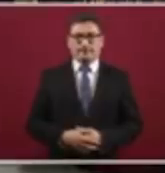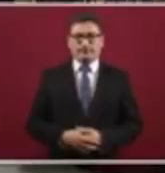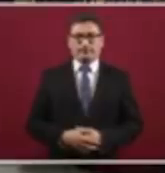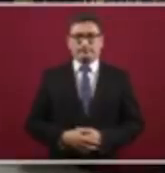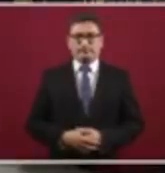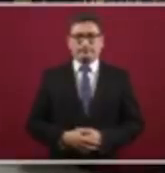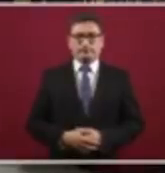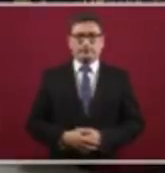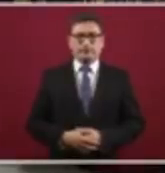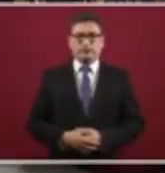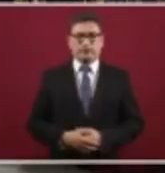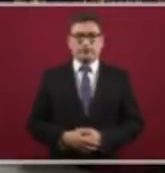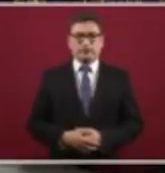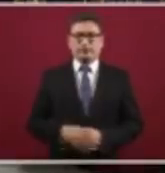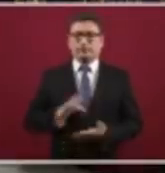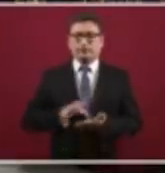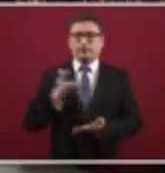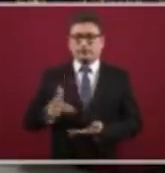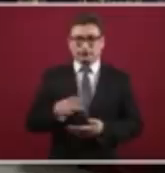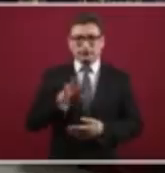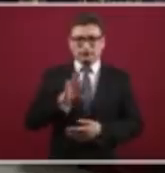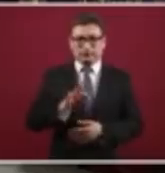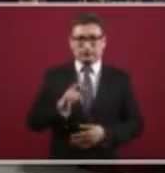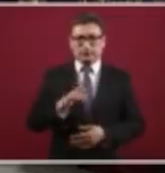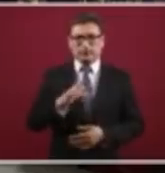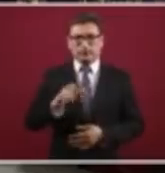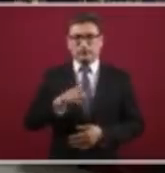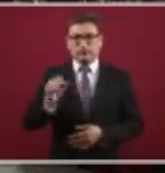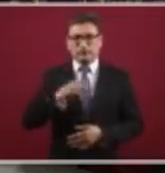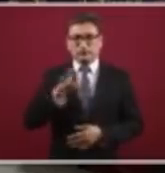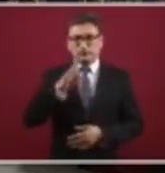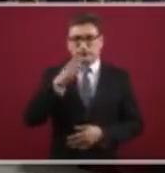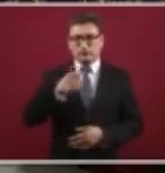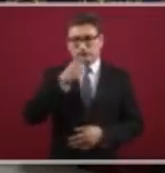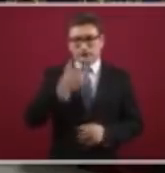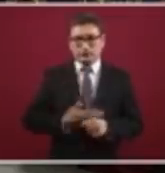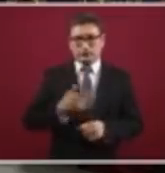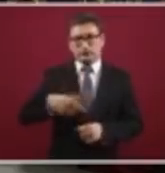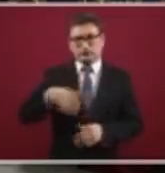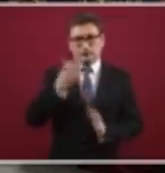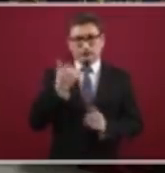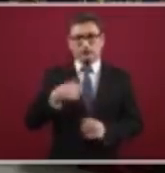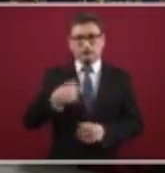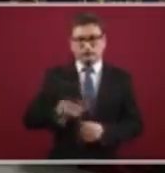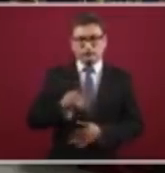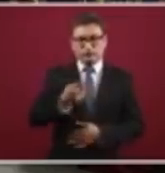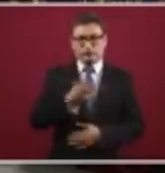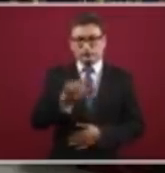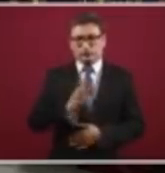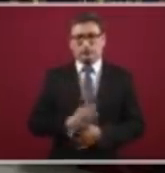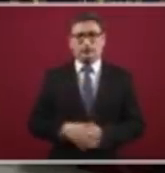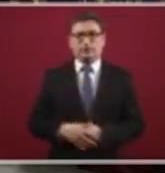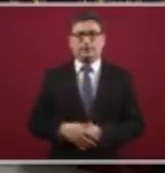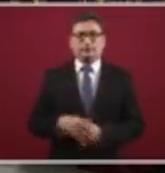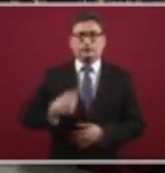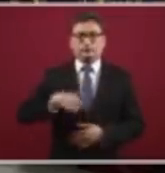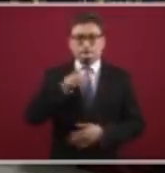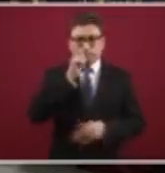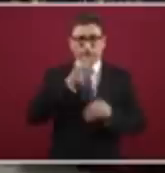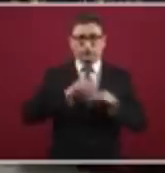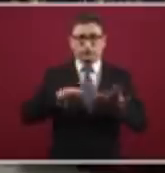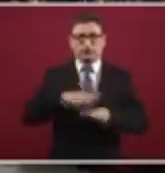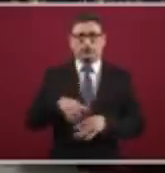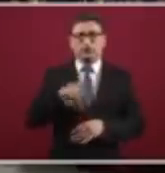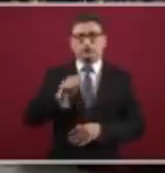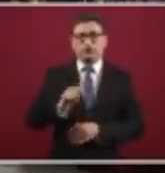gracias fiscal los subsecretarios no sé quién me puede contestar esto publicamos una nota de que un tribunal federal